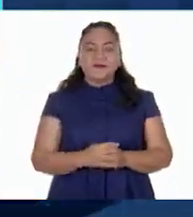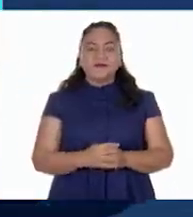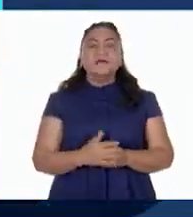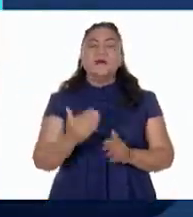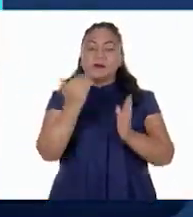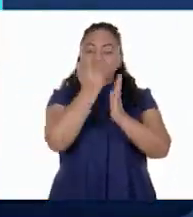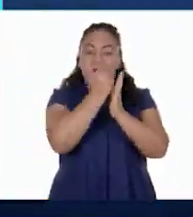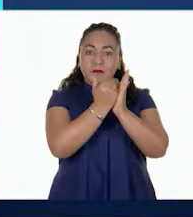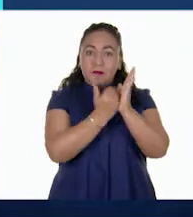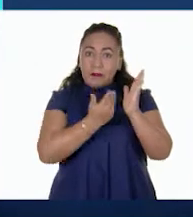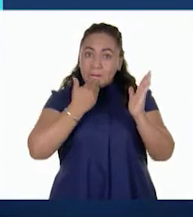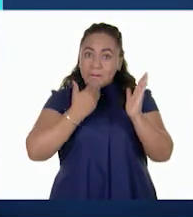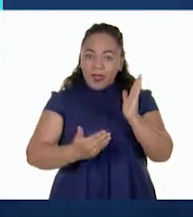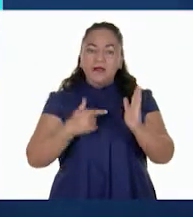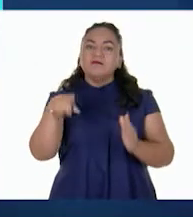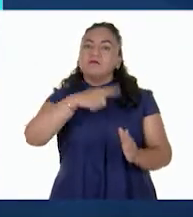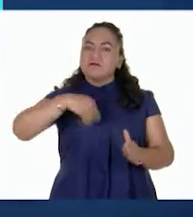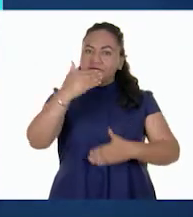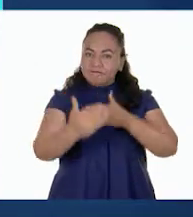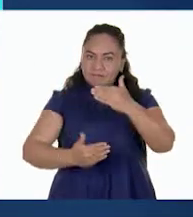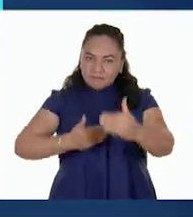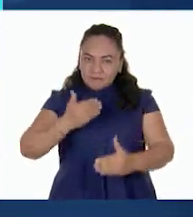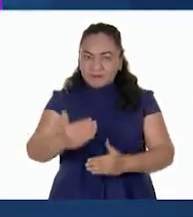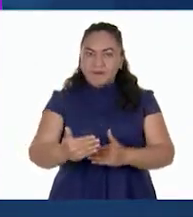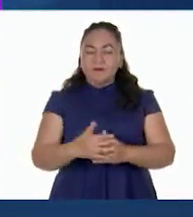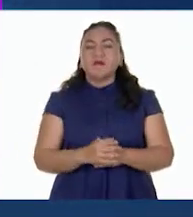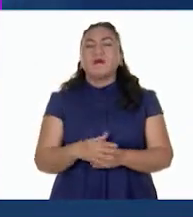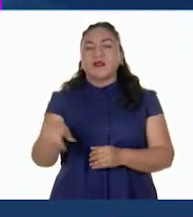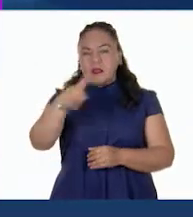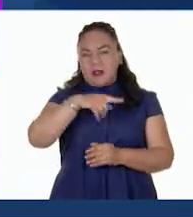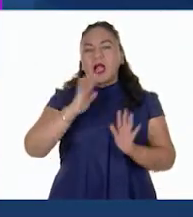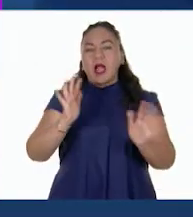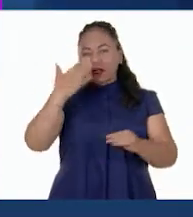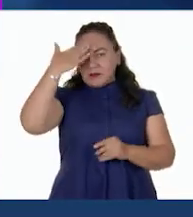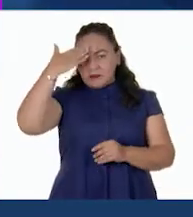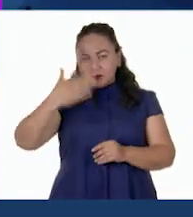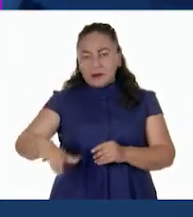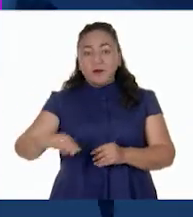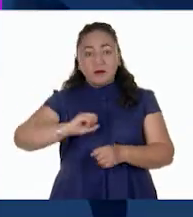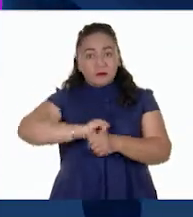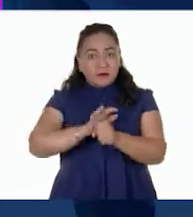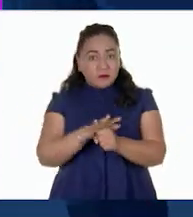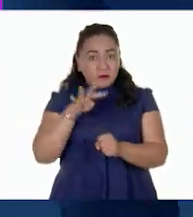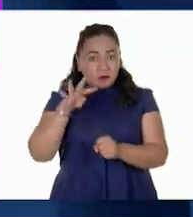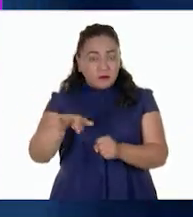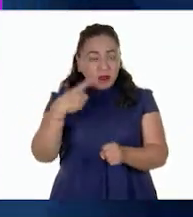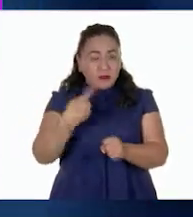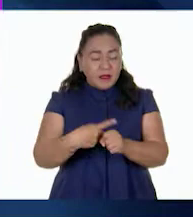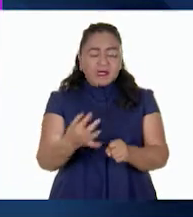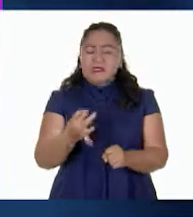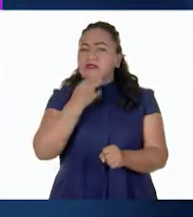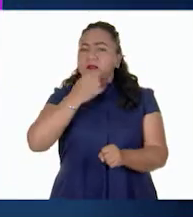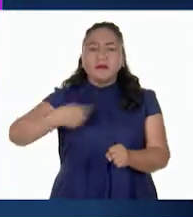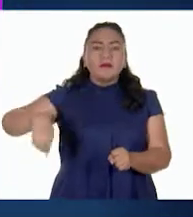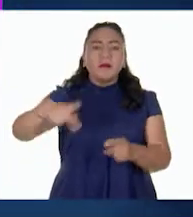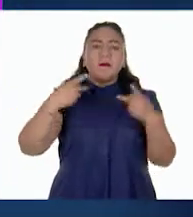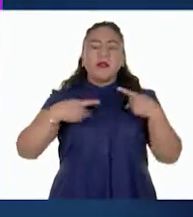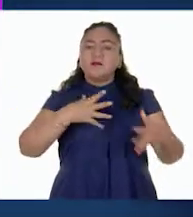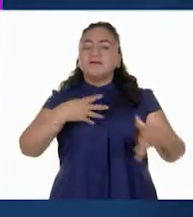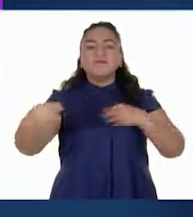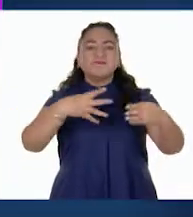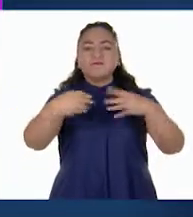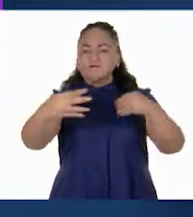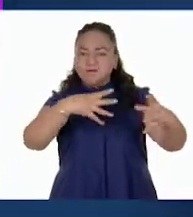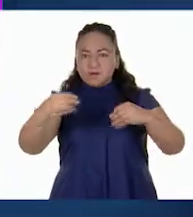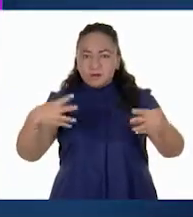Buenas prácticas para seguir adelante. Como todos sabemos, la COVID-19 es una enfermedad que se contagia muy fácilmente entre